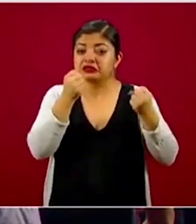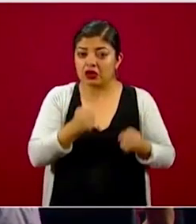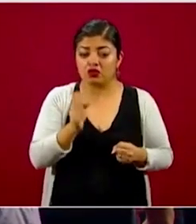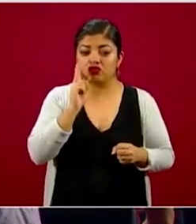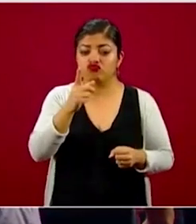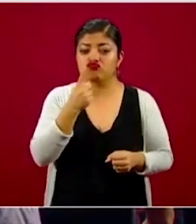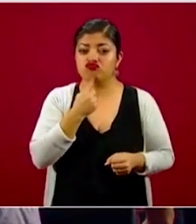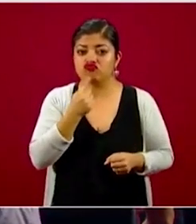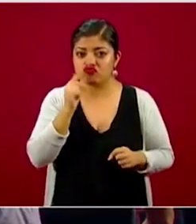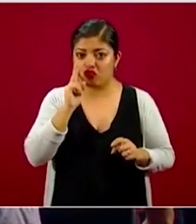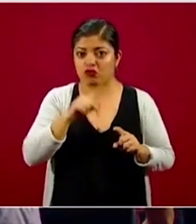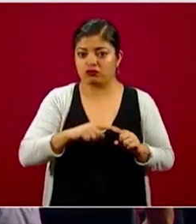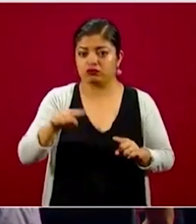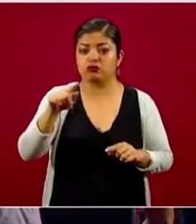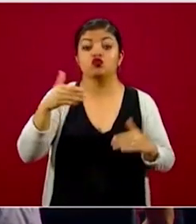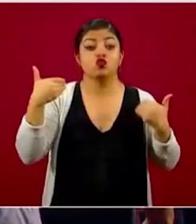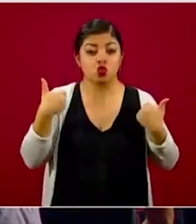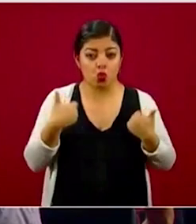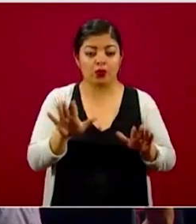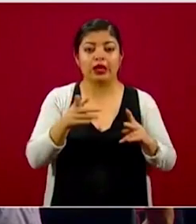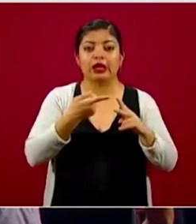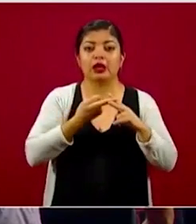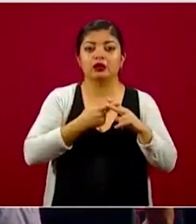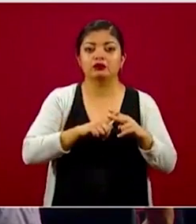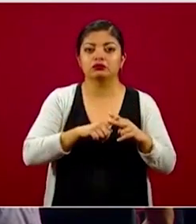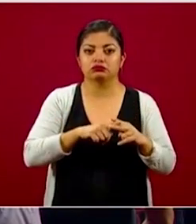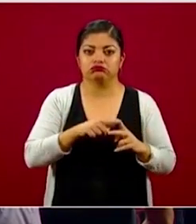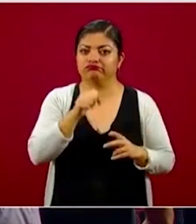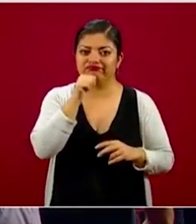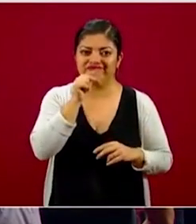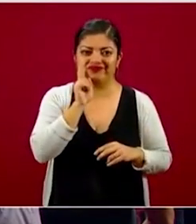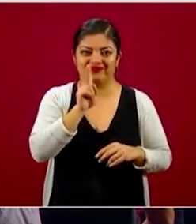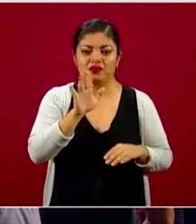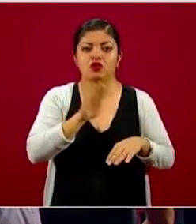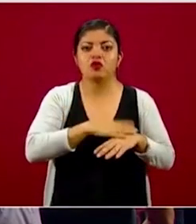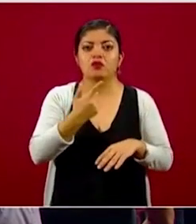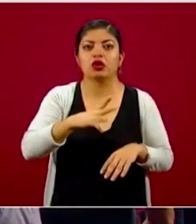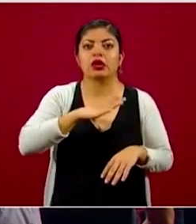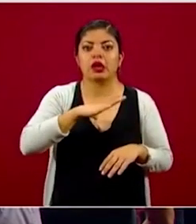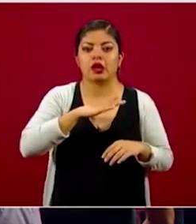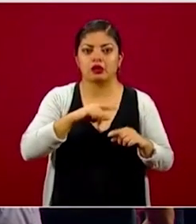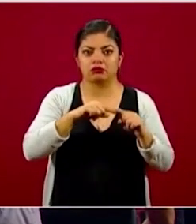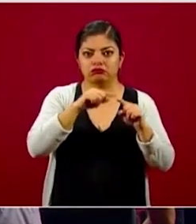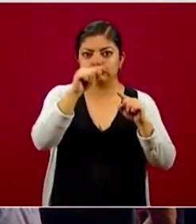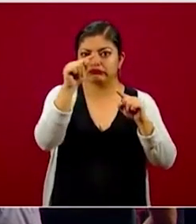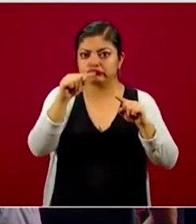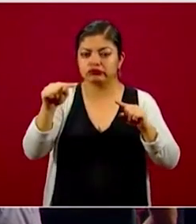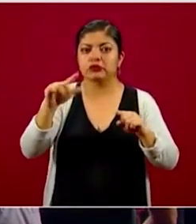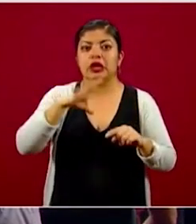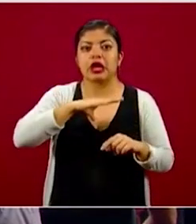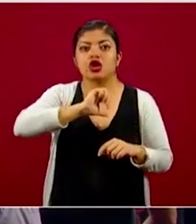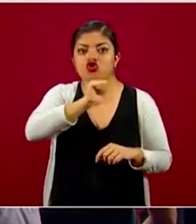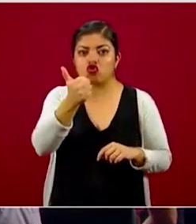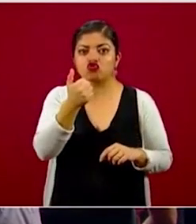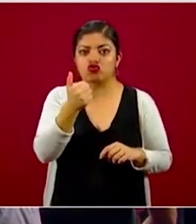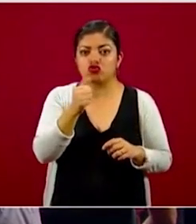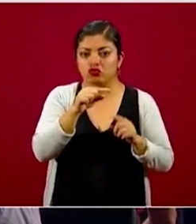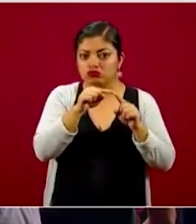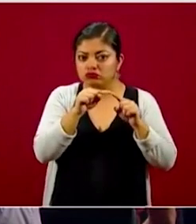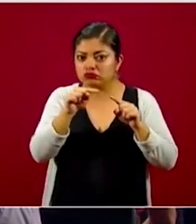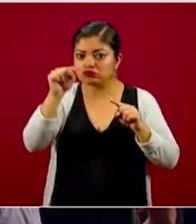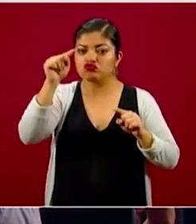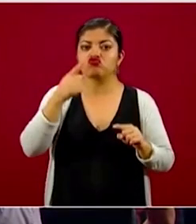hubiera ocurrido que habíamos empezado no se ve porque están superpuestas las curvas pero también hay una línea roja aquí